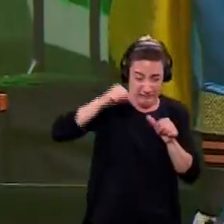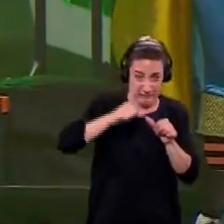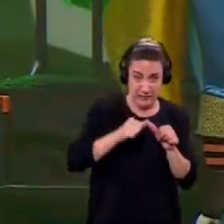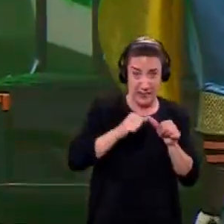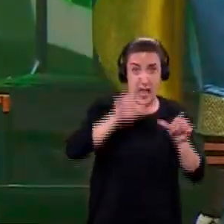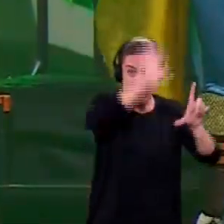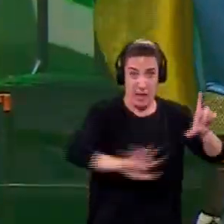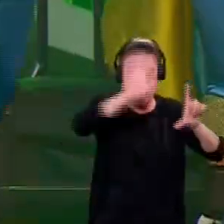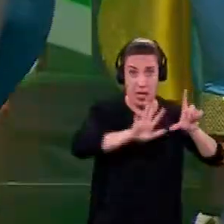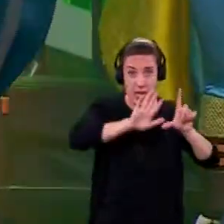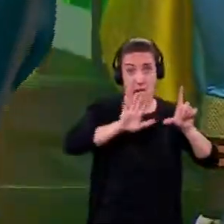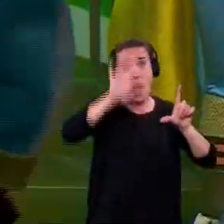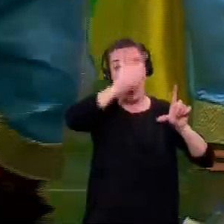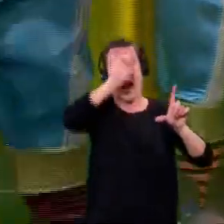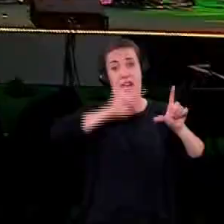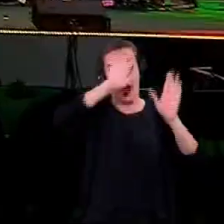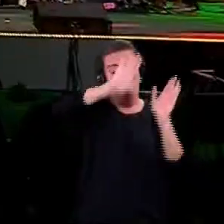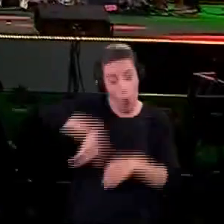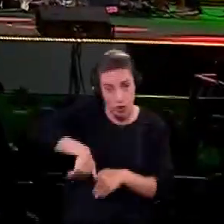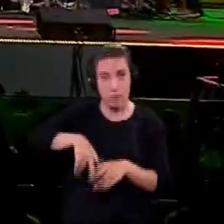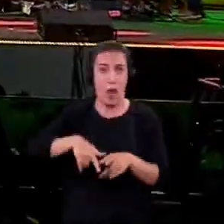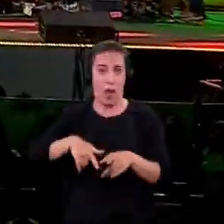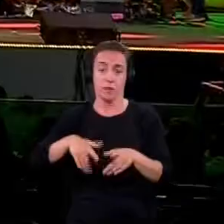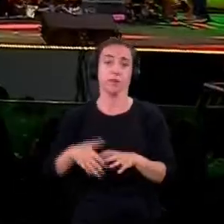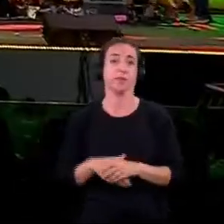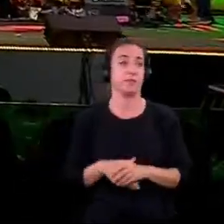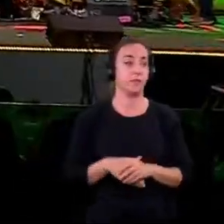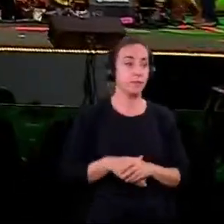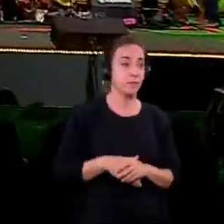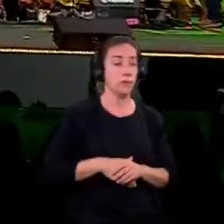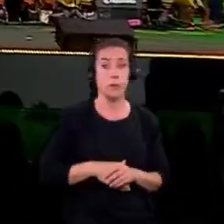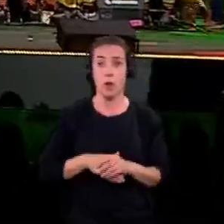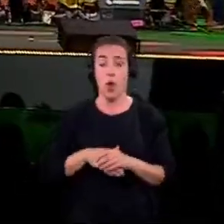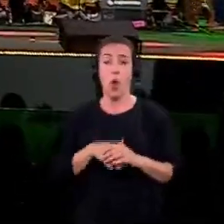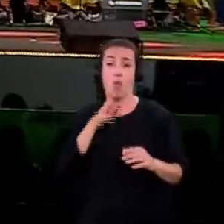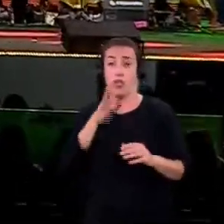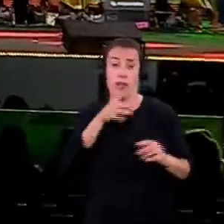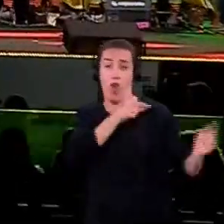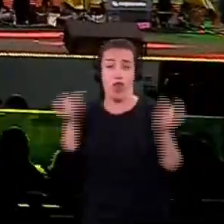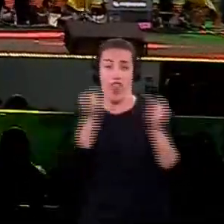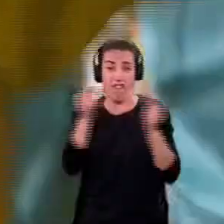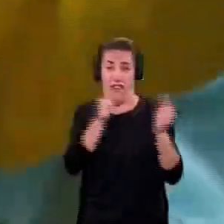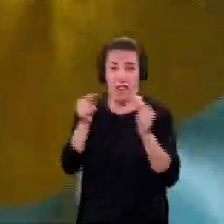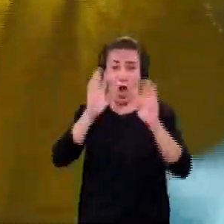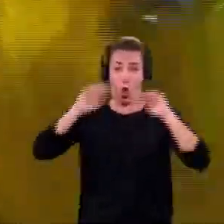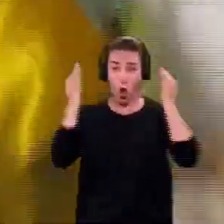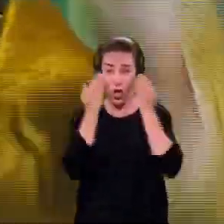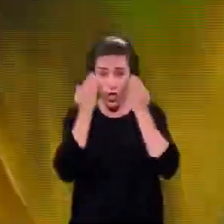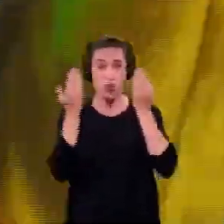cola puteado y sigue igual. Y el motivo de debate en el Congreso es subir salarios